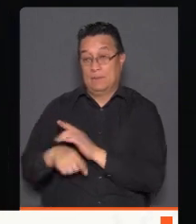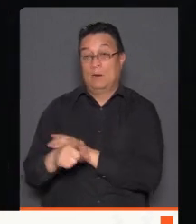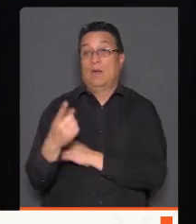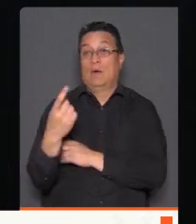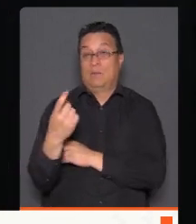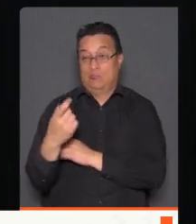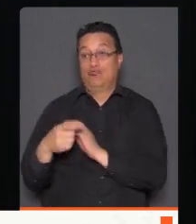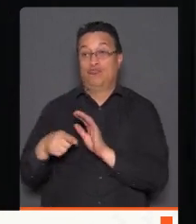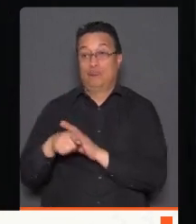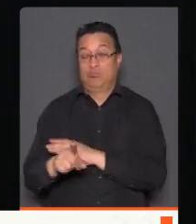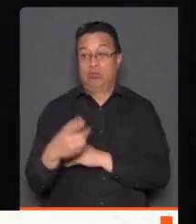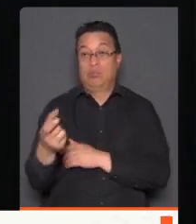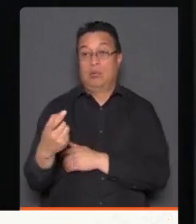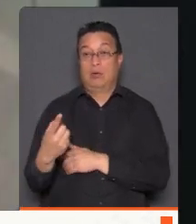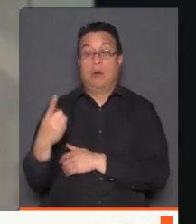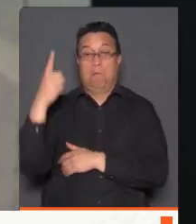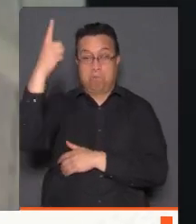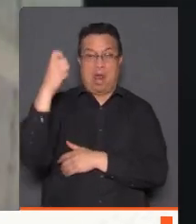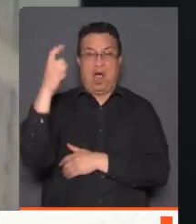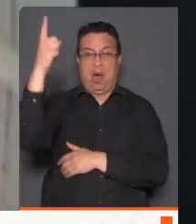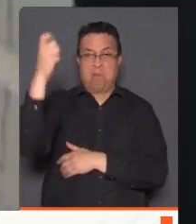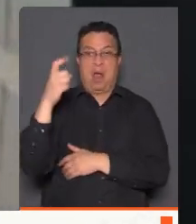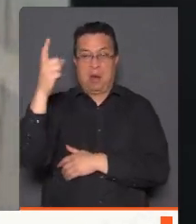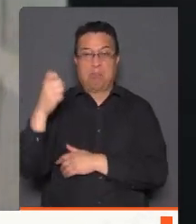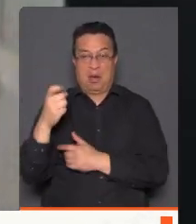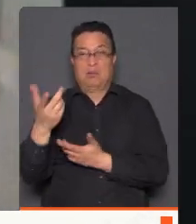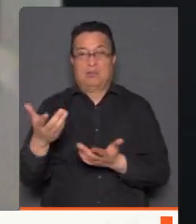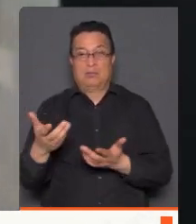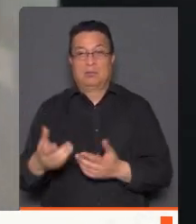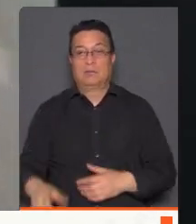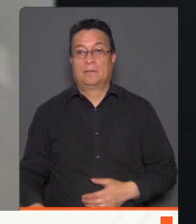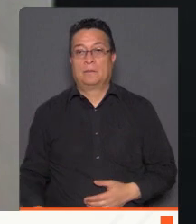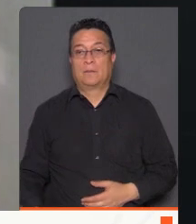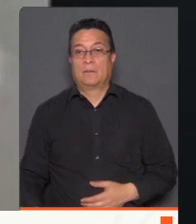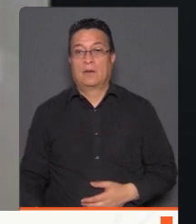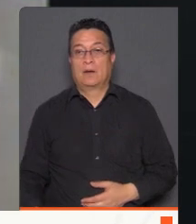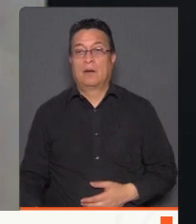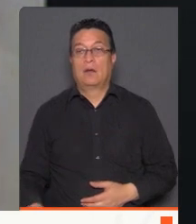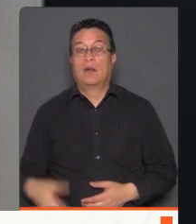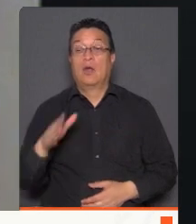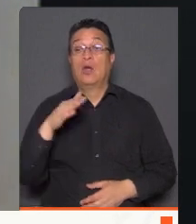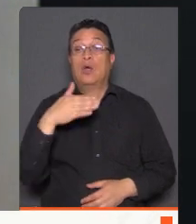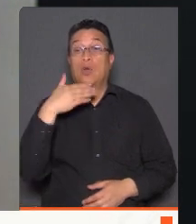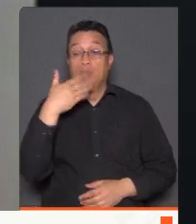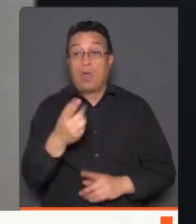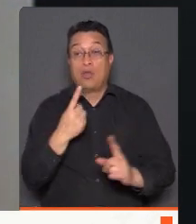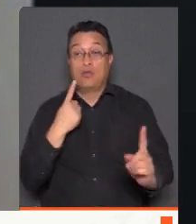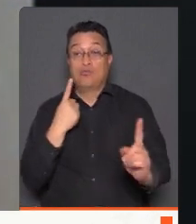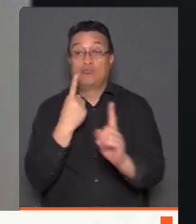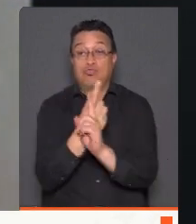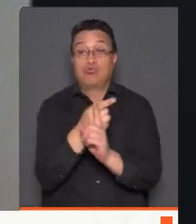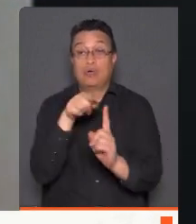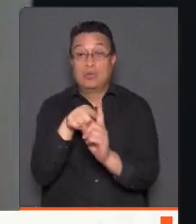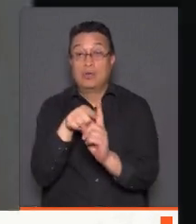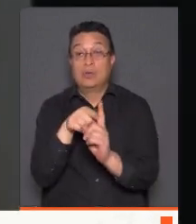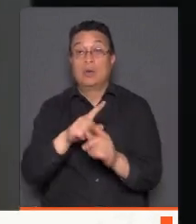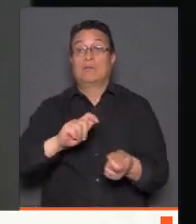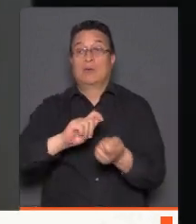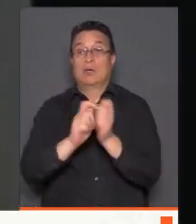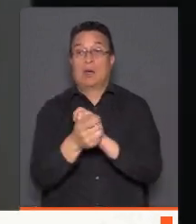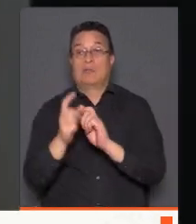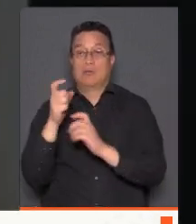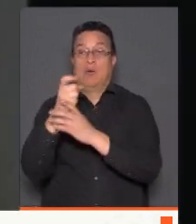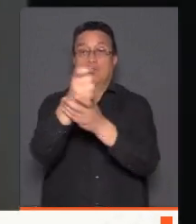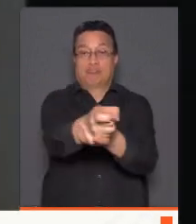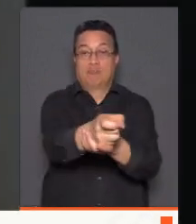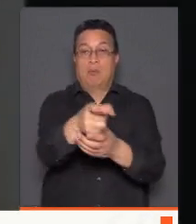fuego y disparando indiscriminadamente al aire. Pero cuando pudo tener a la vista su objetivo, cambia la posición de su